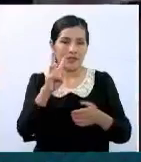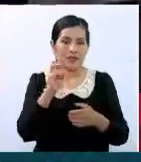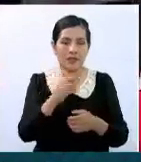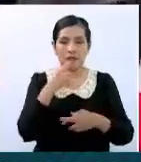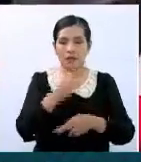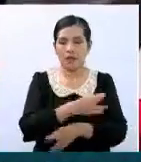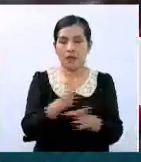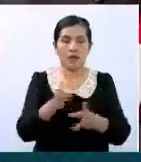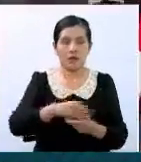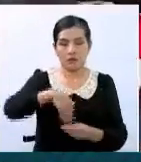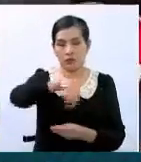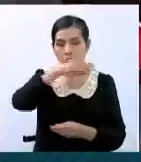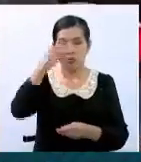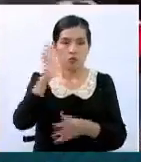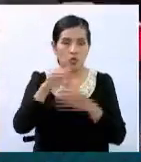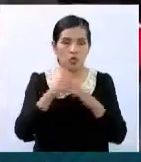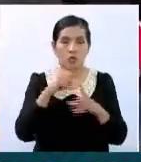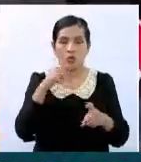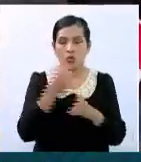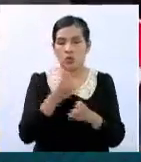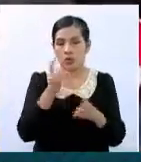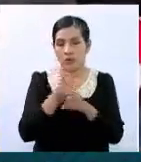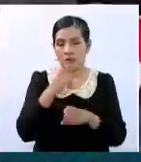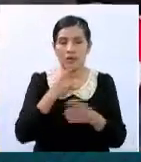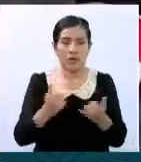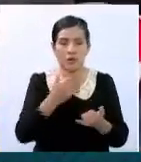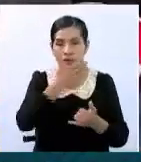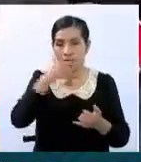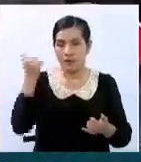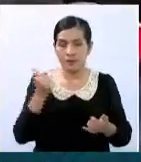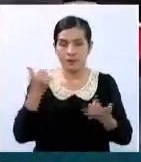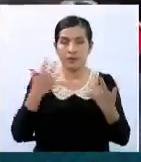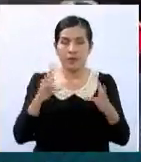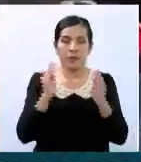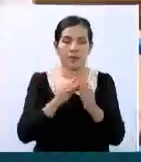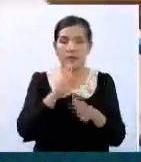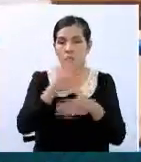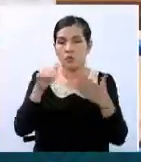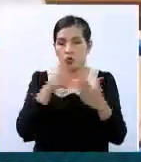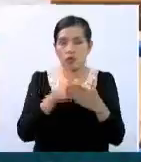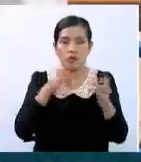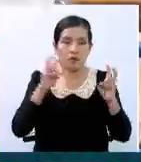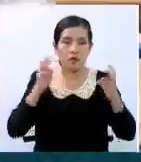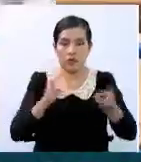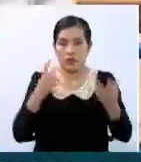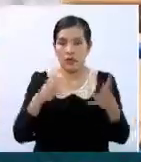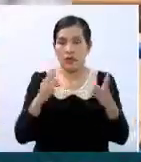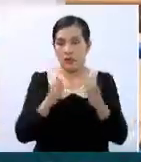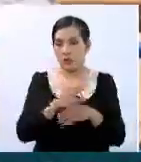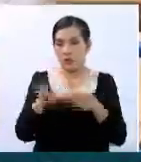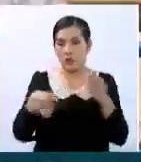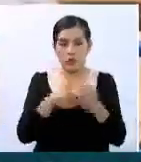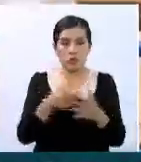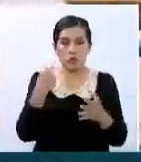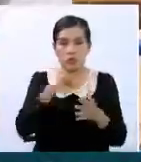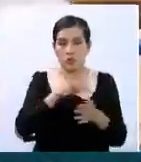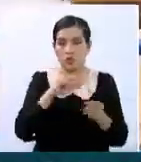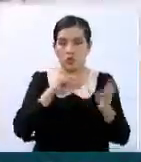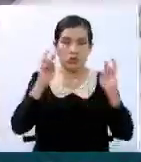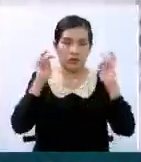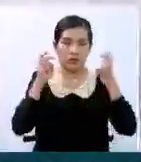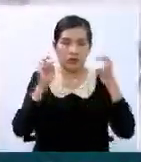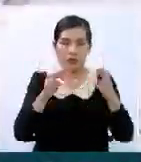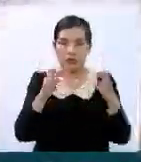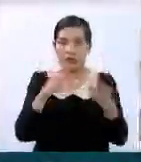distritos de pérdida de nuestra agricultura, el tema de nuestro forraje, hemos tenido pérdida de ganado. Y bueno, ahora como municipio nosotros llevando con